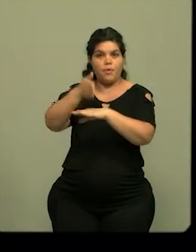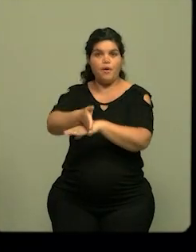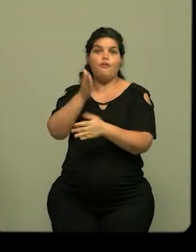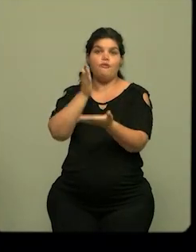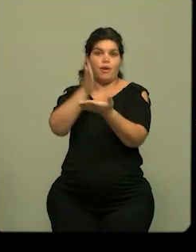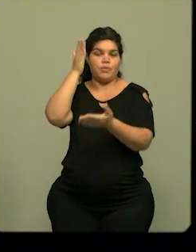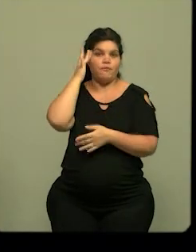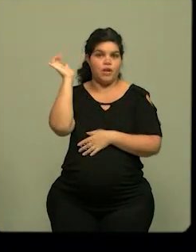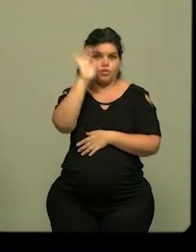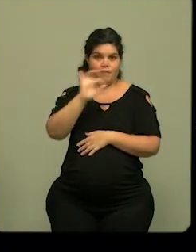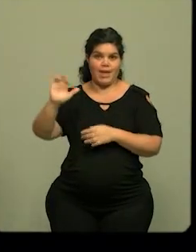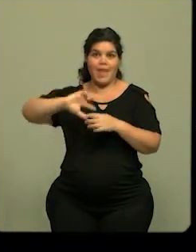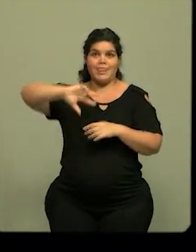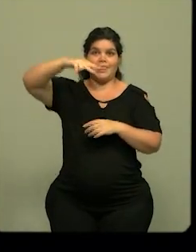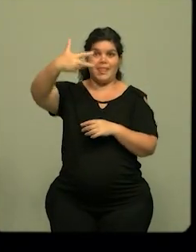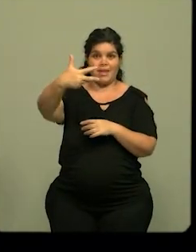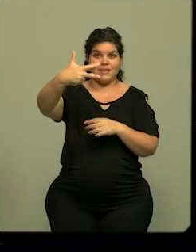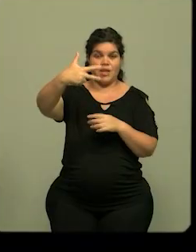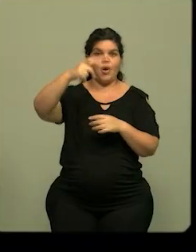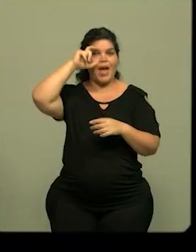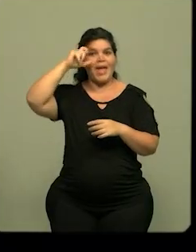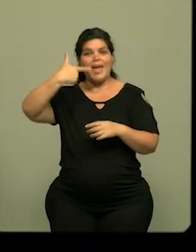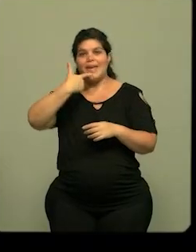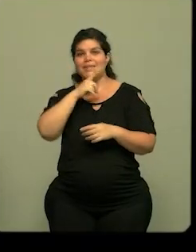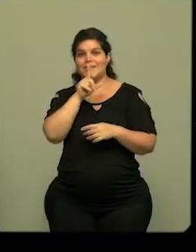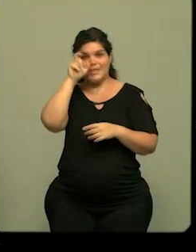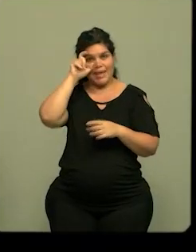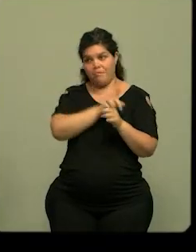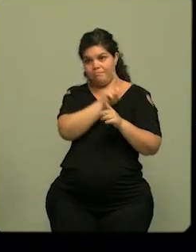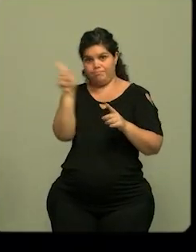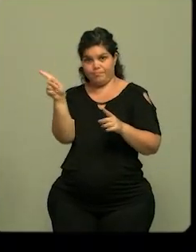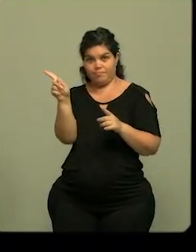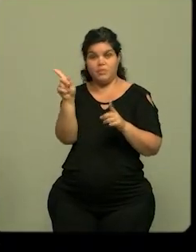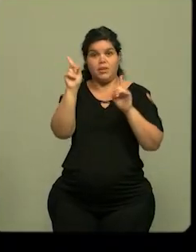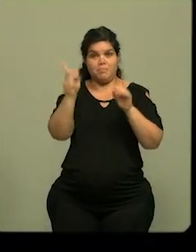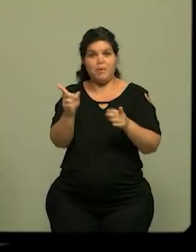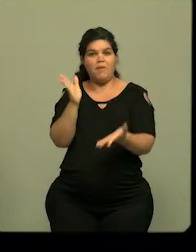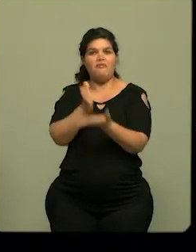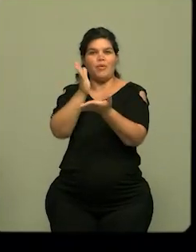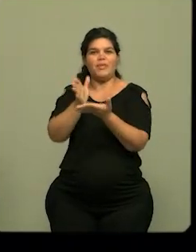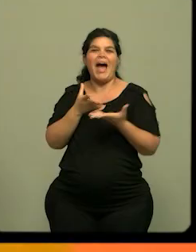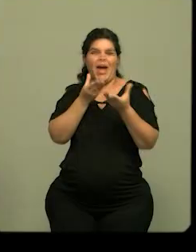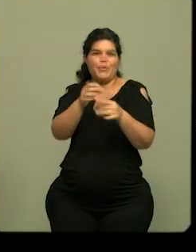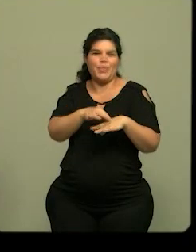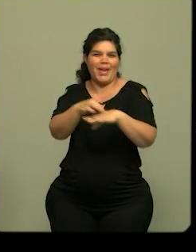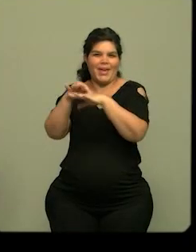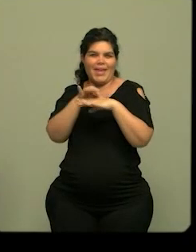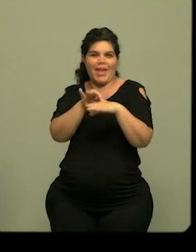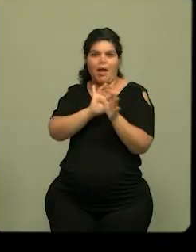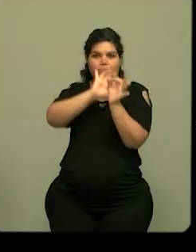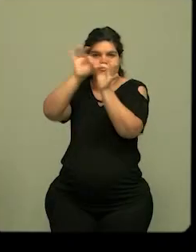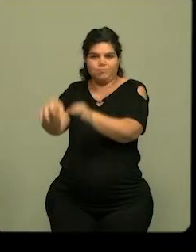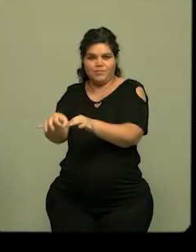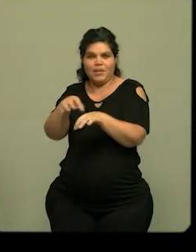Nosotros nos ubicamos en el tercer piso, a la este. Siempre en la facultad los pueden orientar cómo llegar